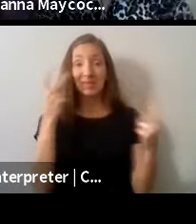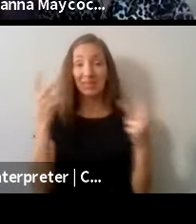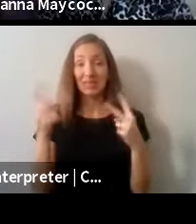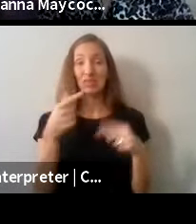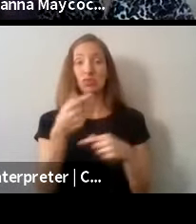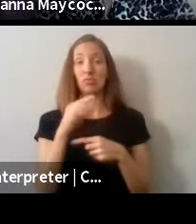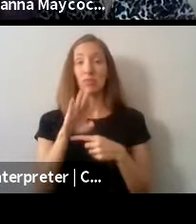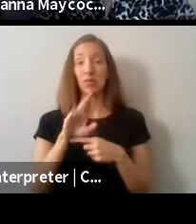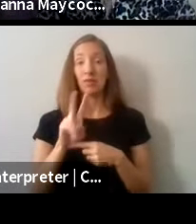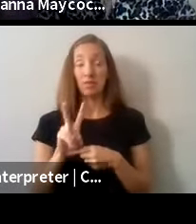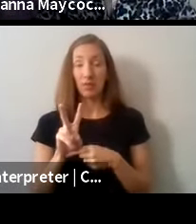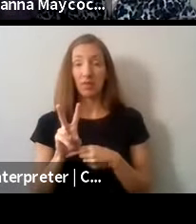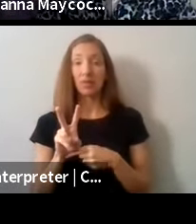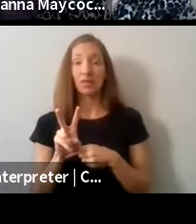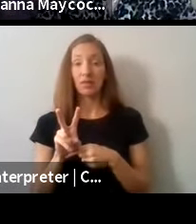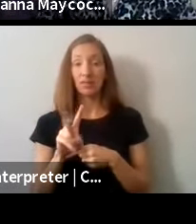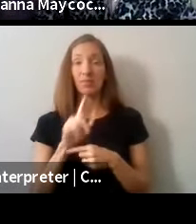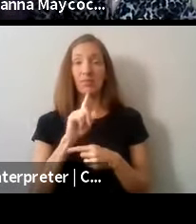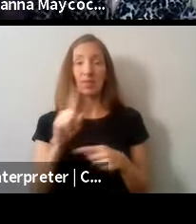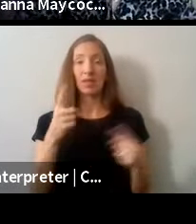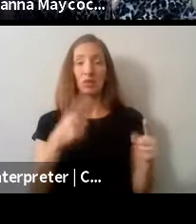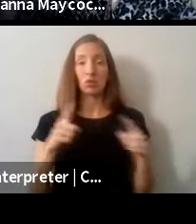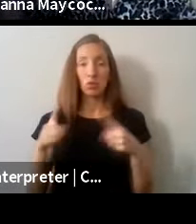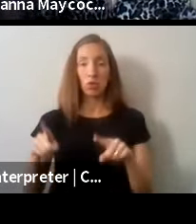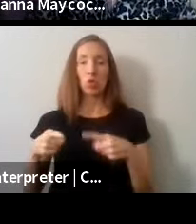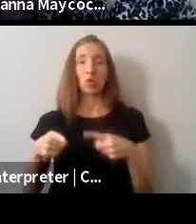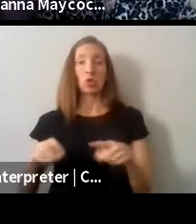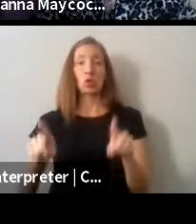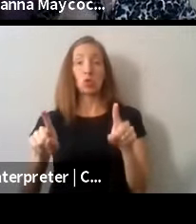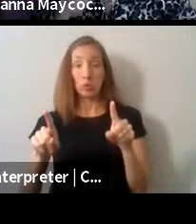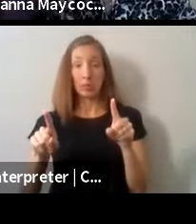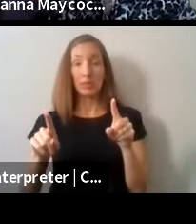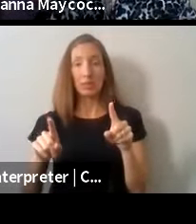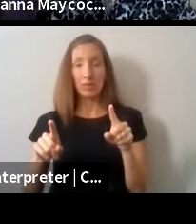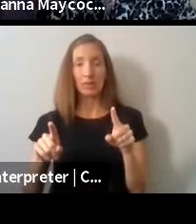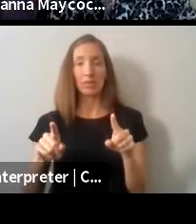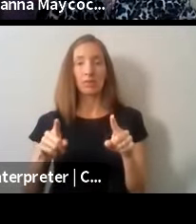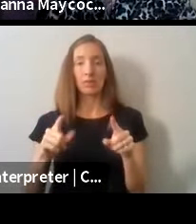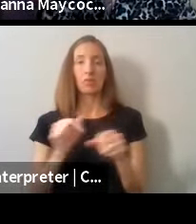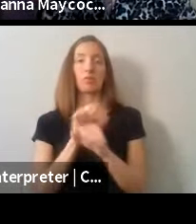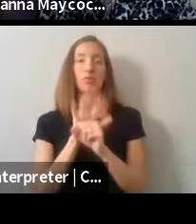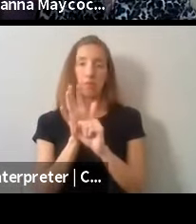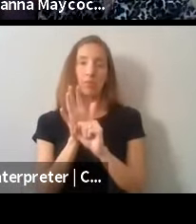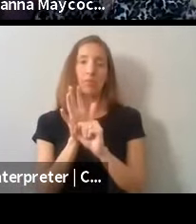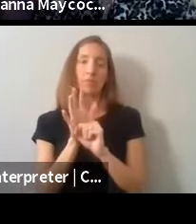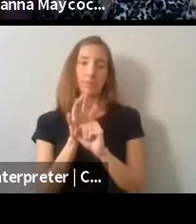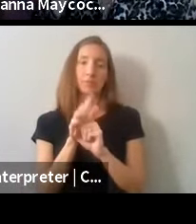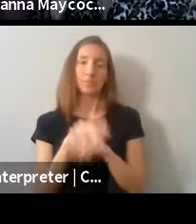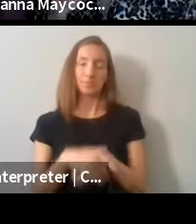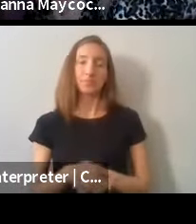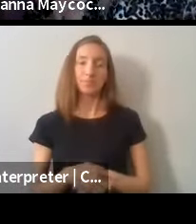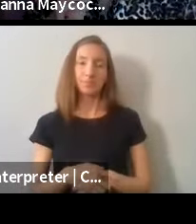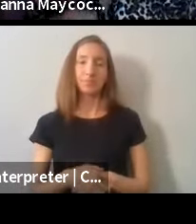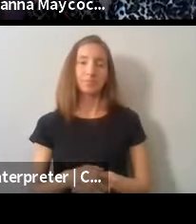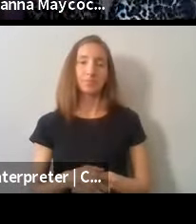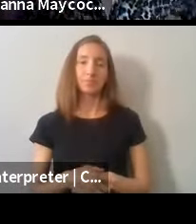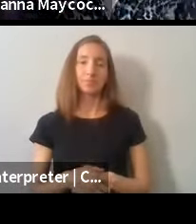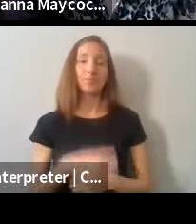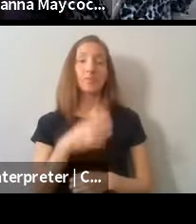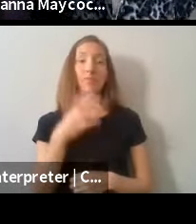COVID-19. Esto ha implicado también para el Ecuador un reto fundamental que implica sobre